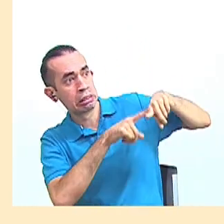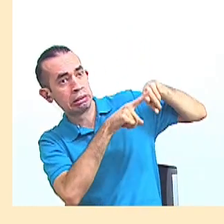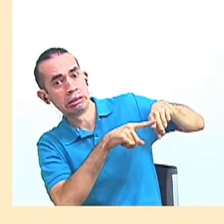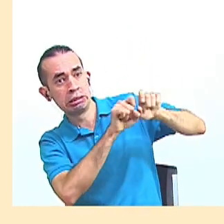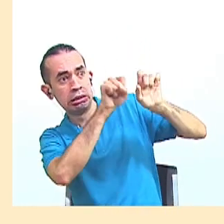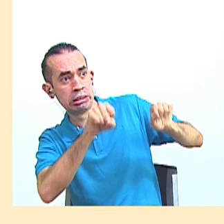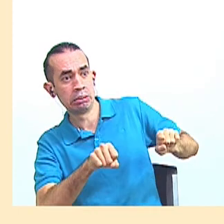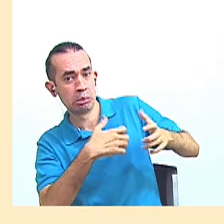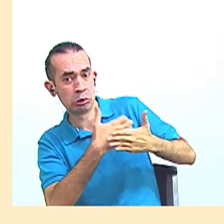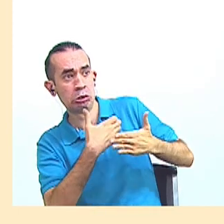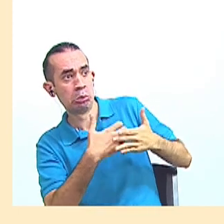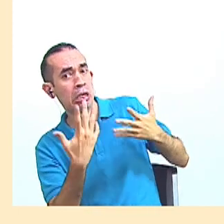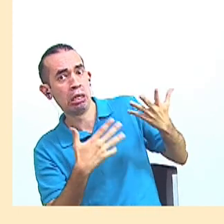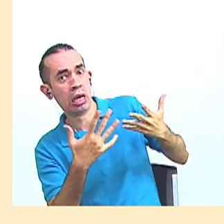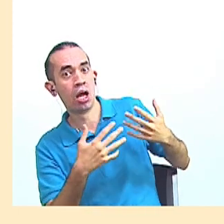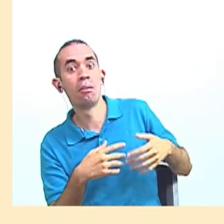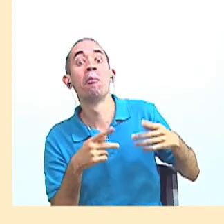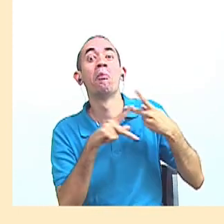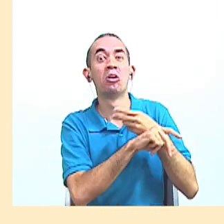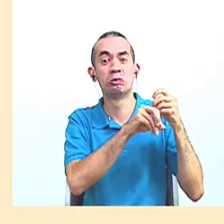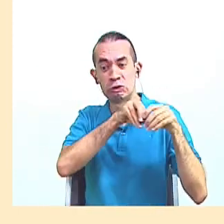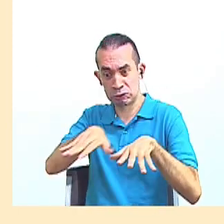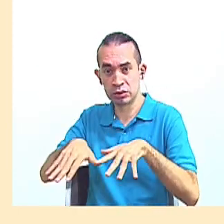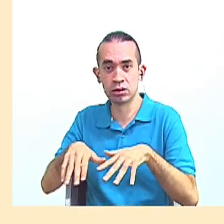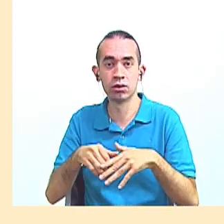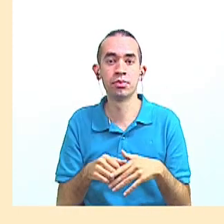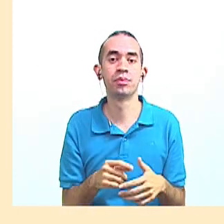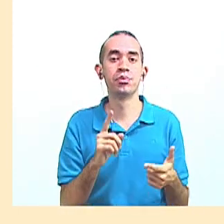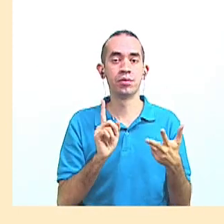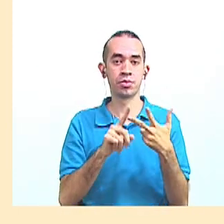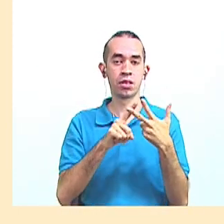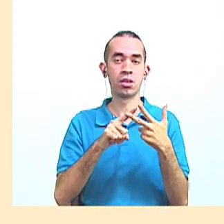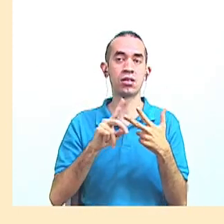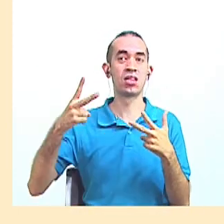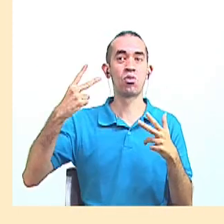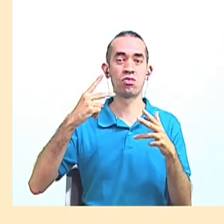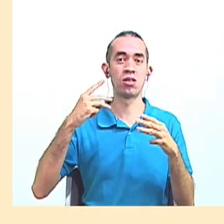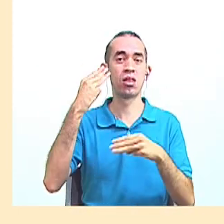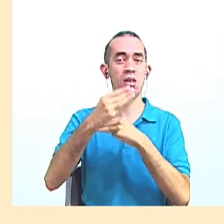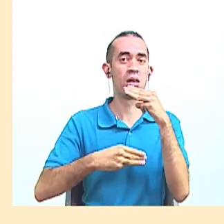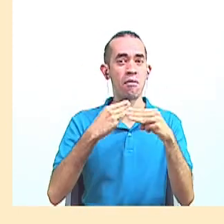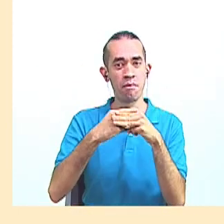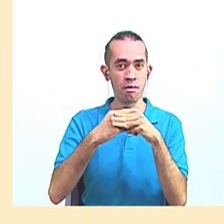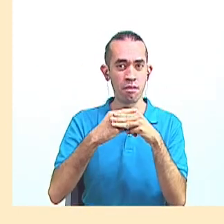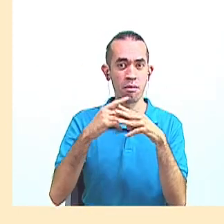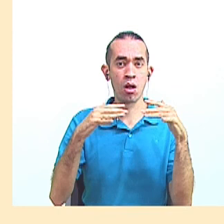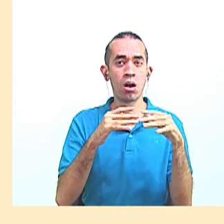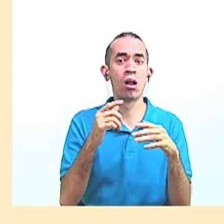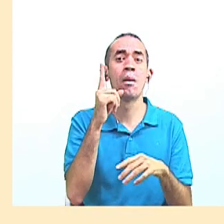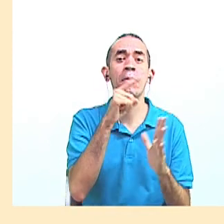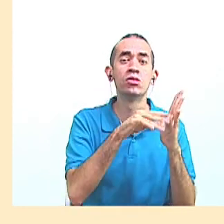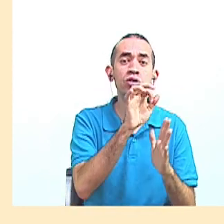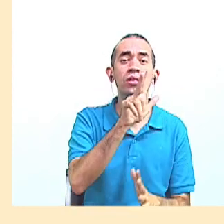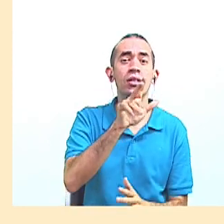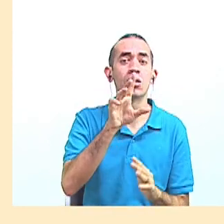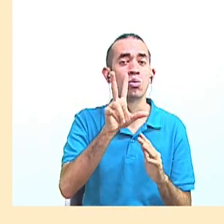económicos. Y la Segunda Guerra Mundial de 1939, a ver, ¿hasta qué año?